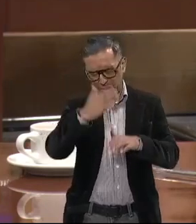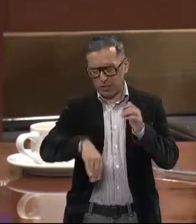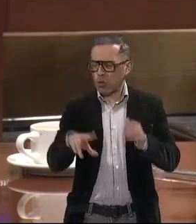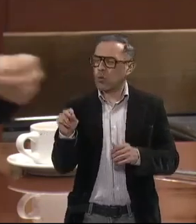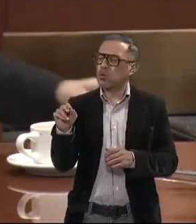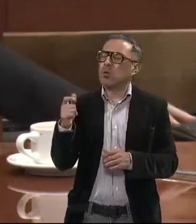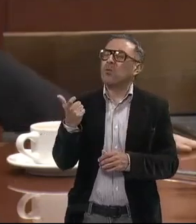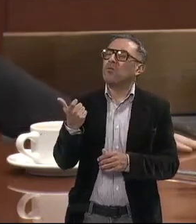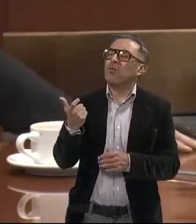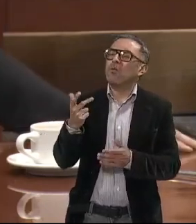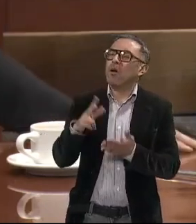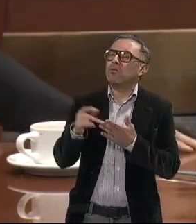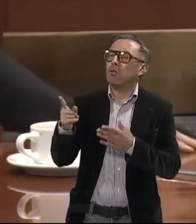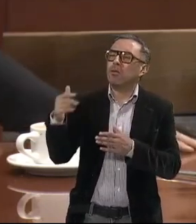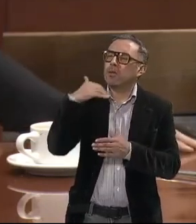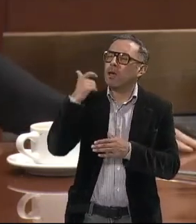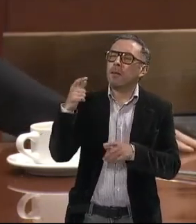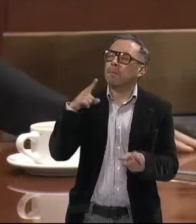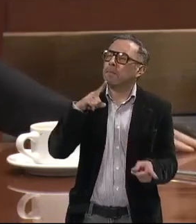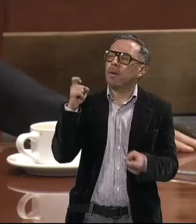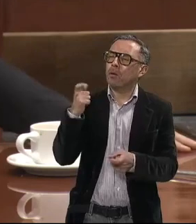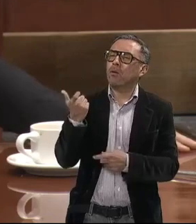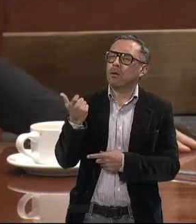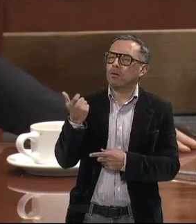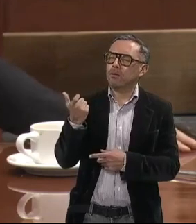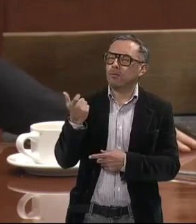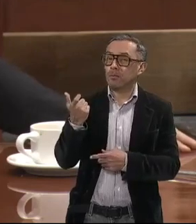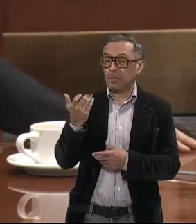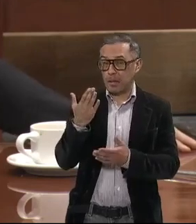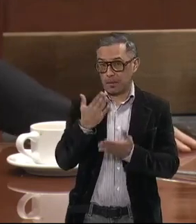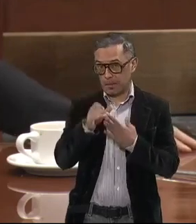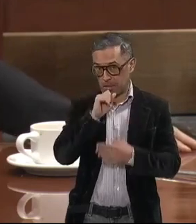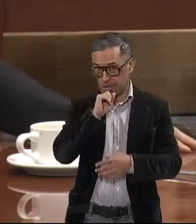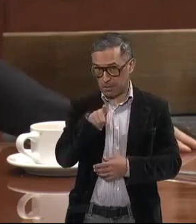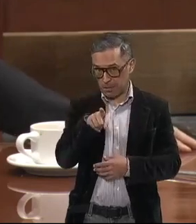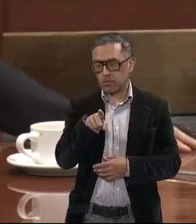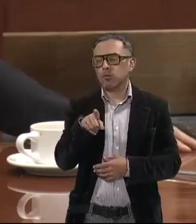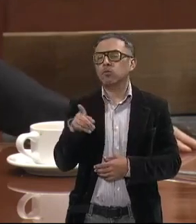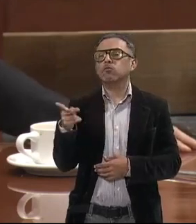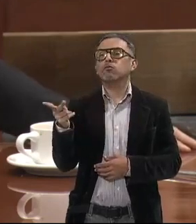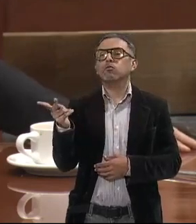o pretenden llevarse? Pero aún así, se van a ir